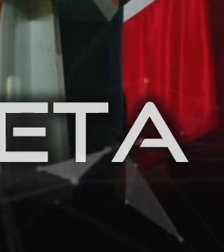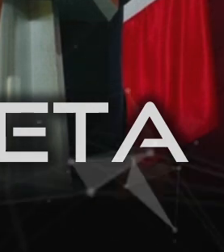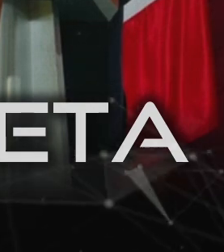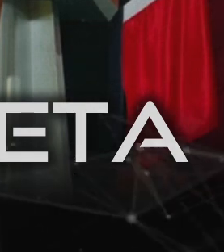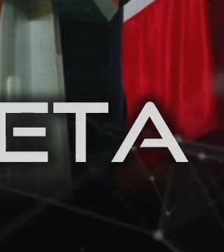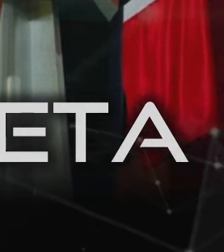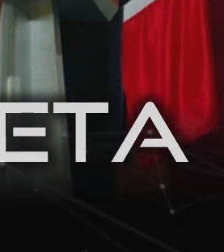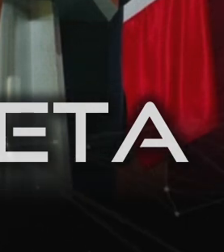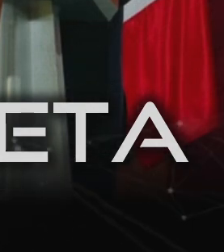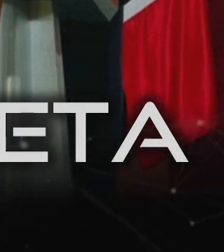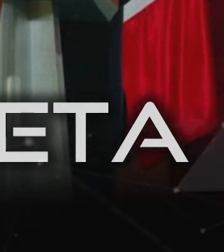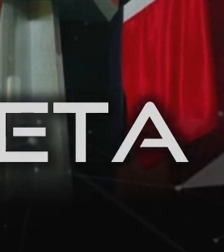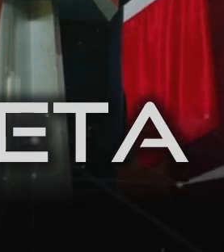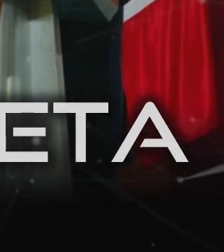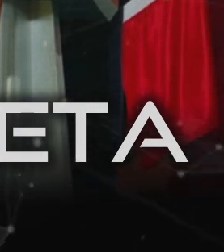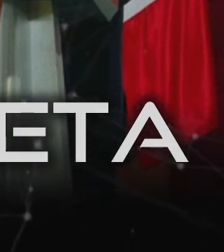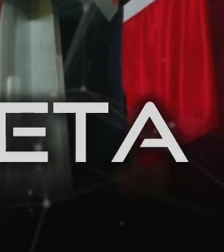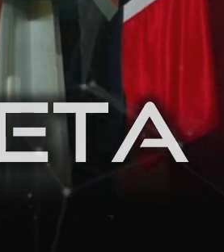de nuestro canal.